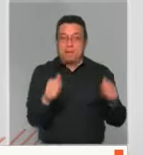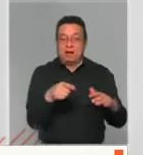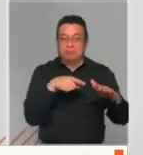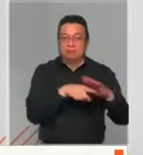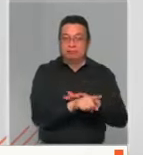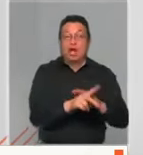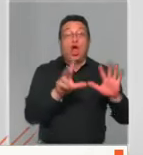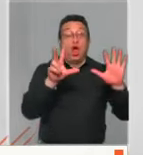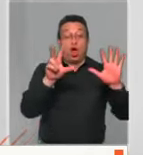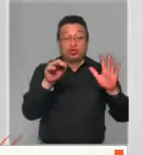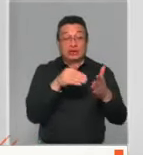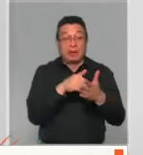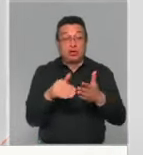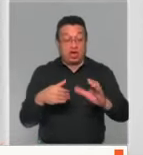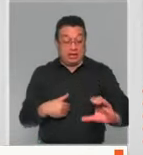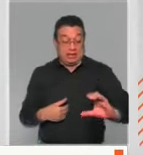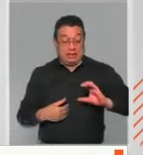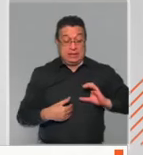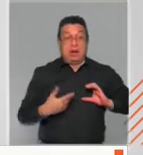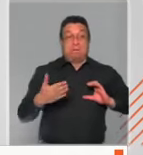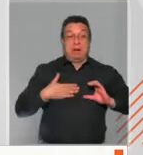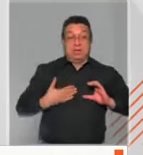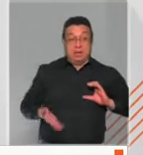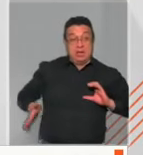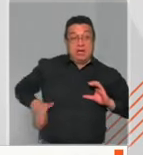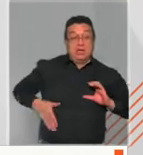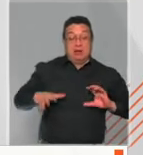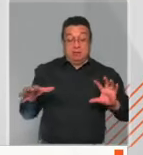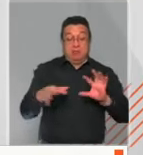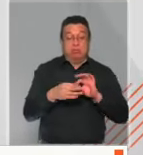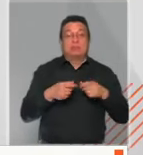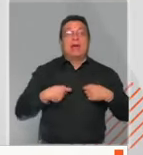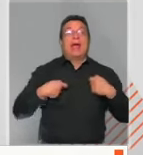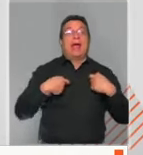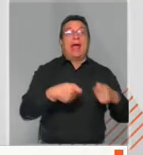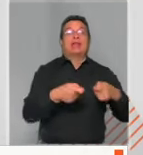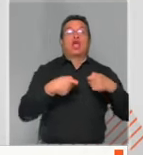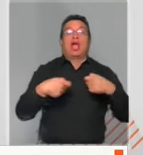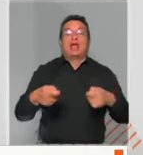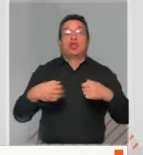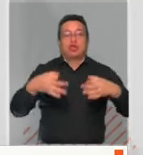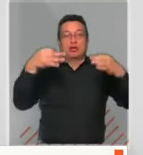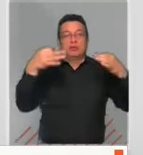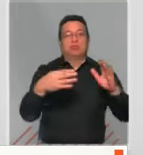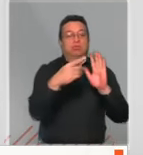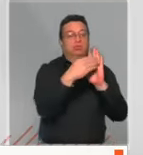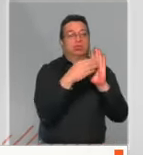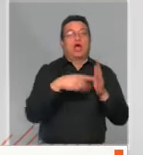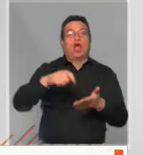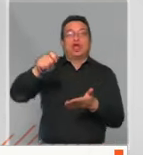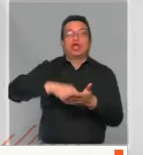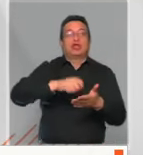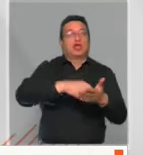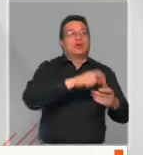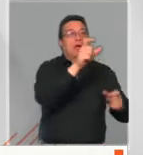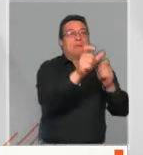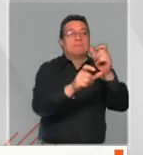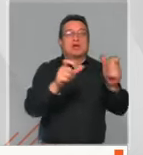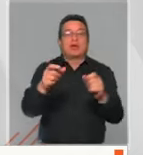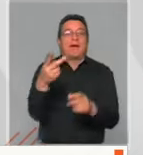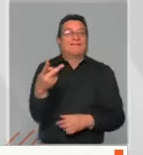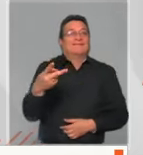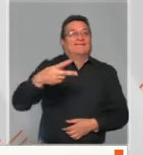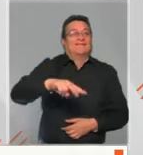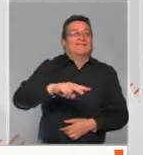Los 80 millones que me iban a quedar a mí estaban asociados a gastos que se iban a rendir formalmente como contratación de personas para simular